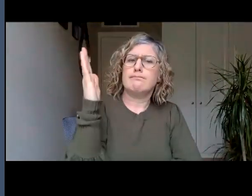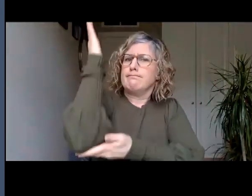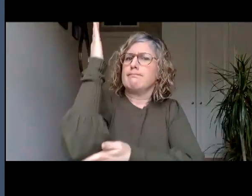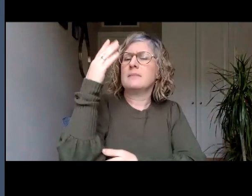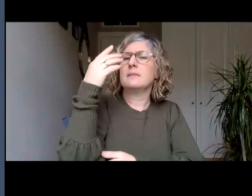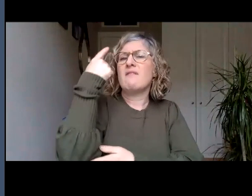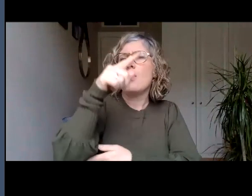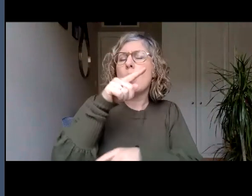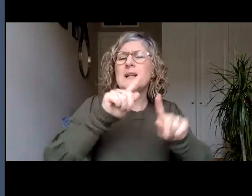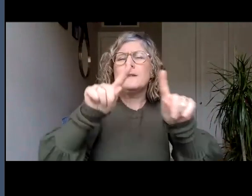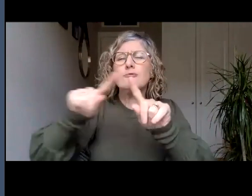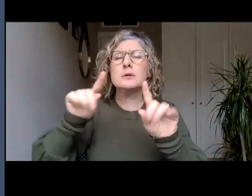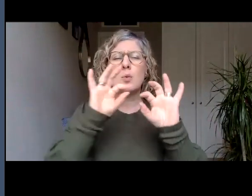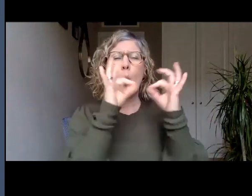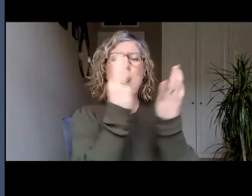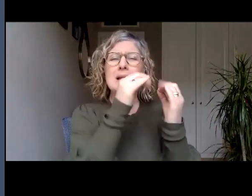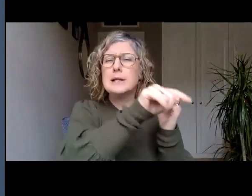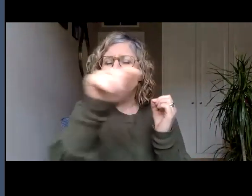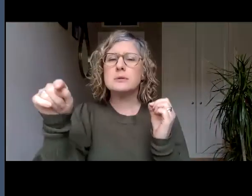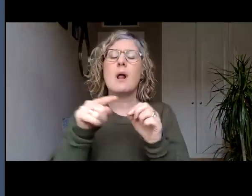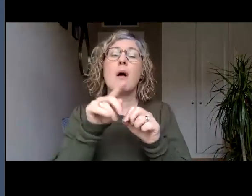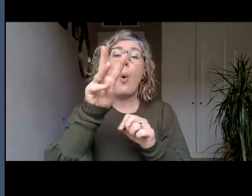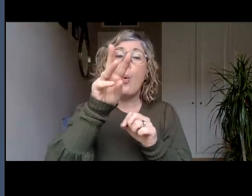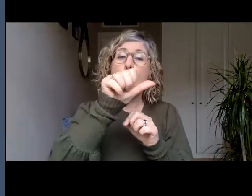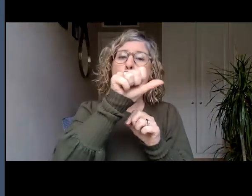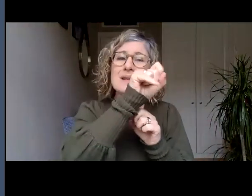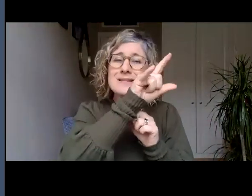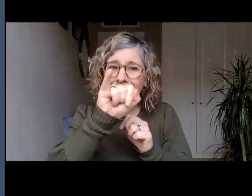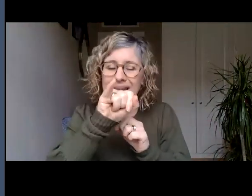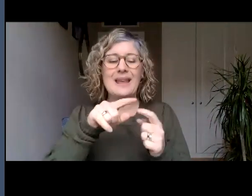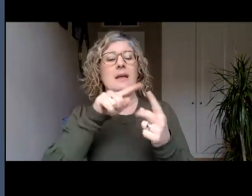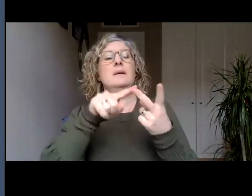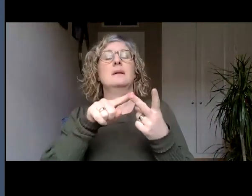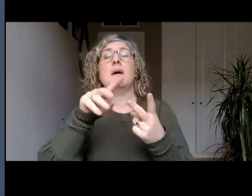20 intérpretes que ya estaban trabajando a este nivel, pero